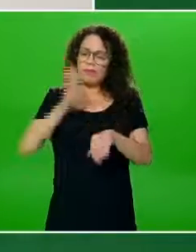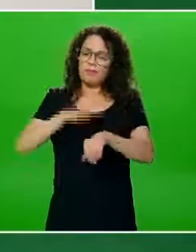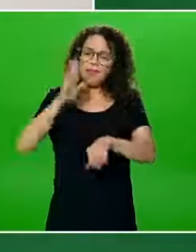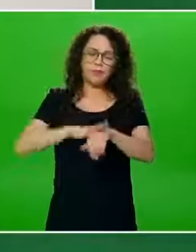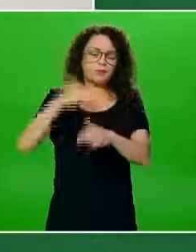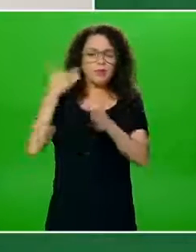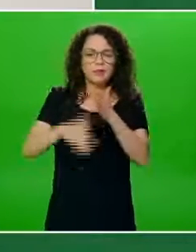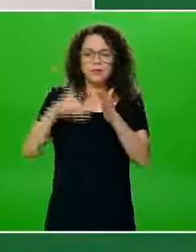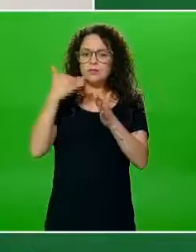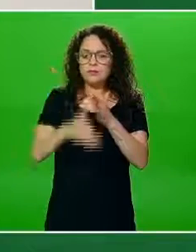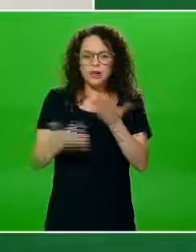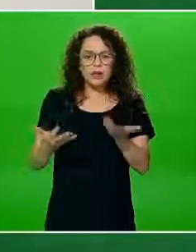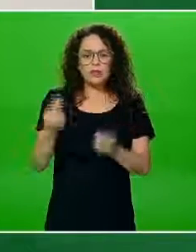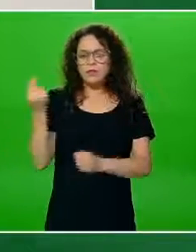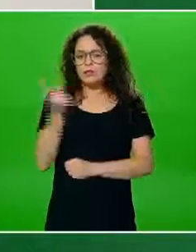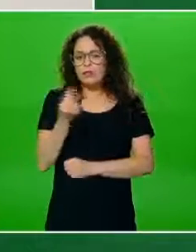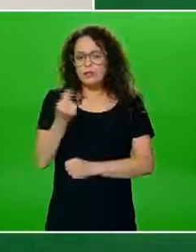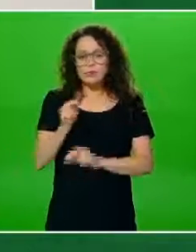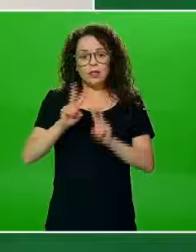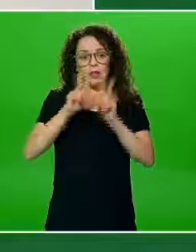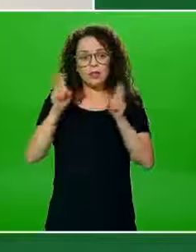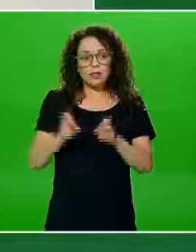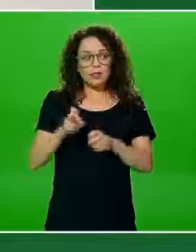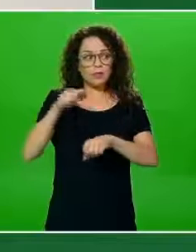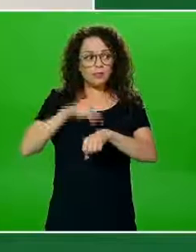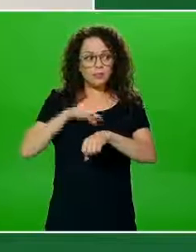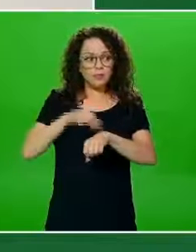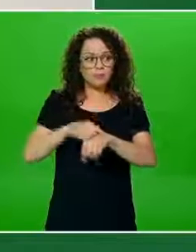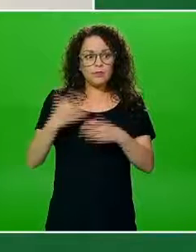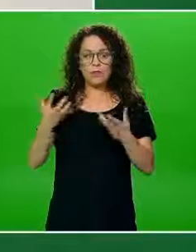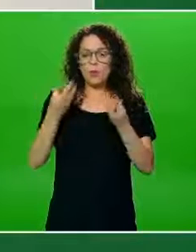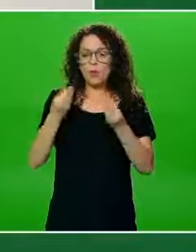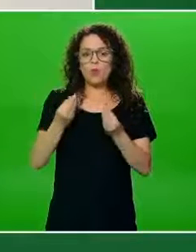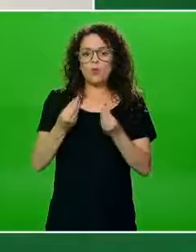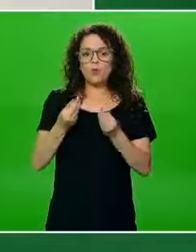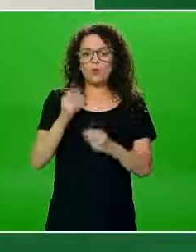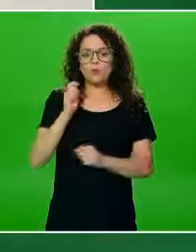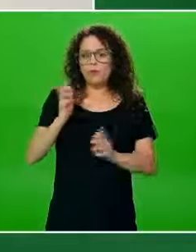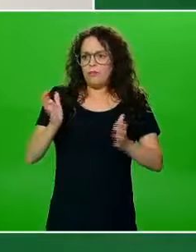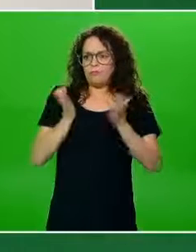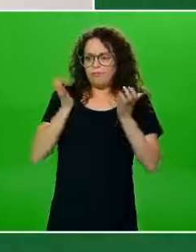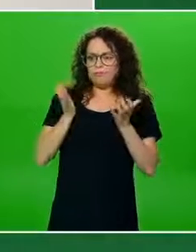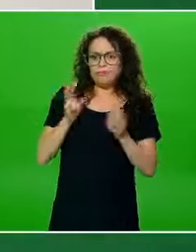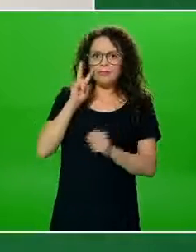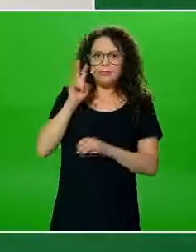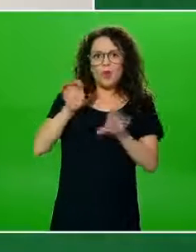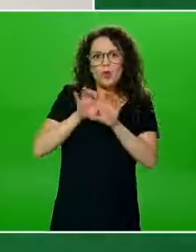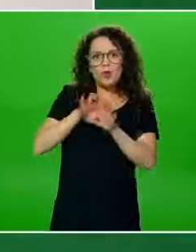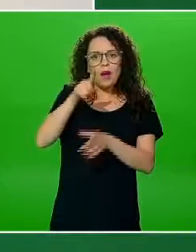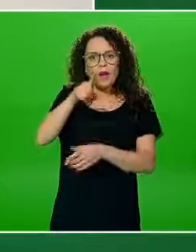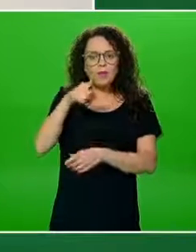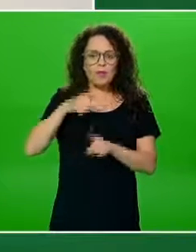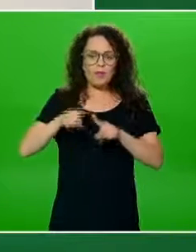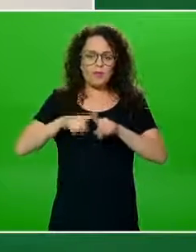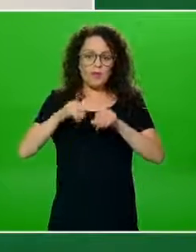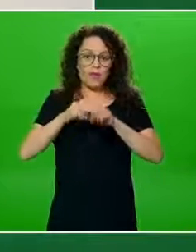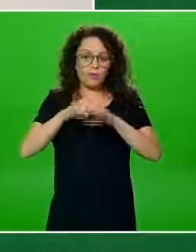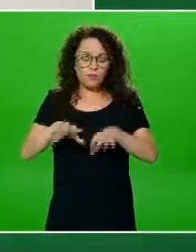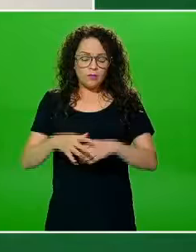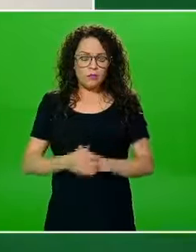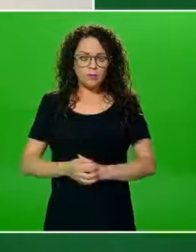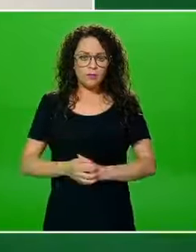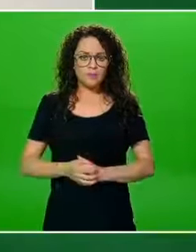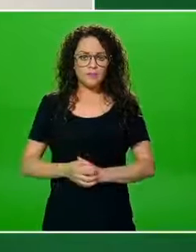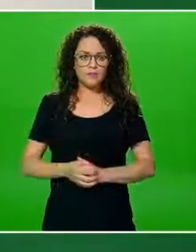hacer, ¿no? Creo que la telemedicina ayer sí todos estuvimos muy sorprendidos con el panorama. Y pues bueno, nos llevaremos